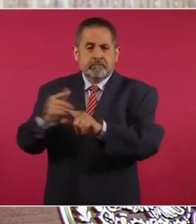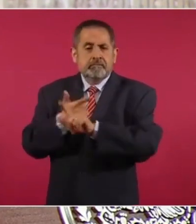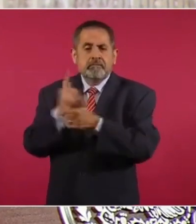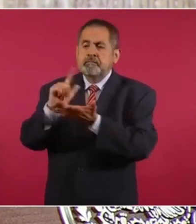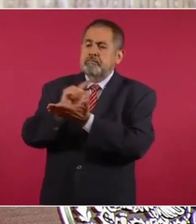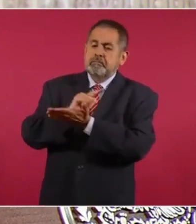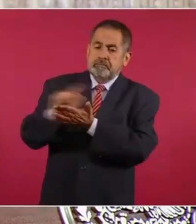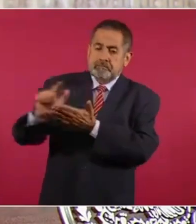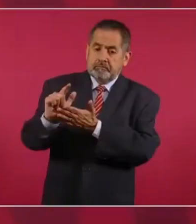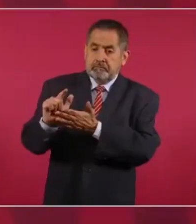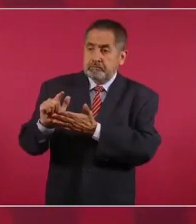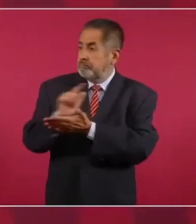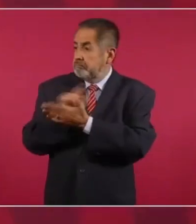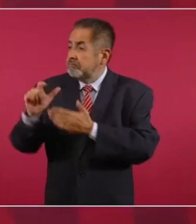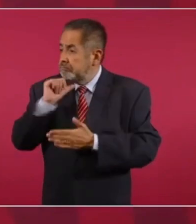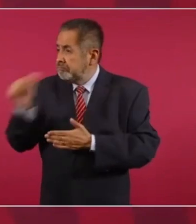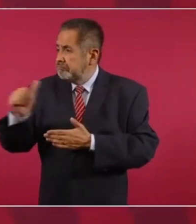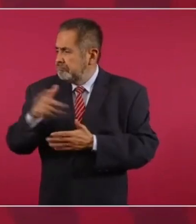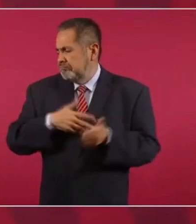no, no salen.